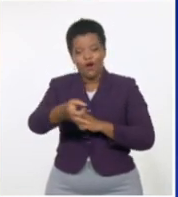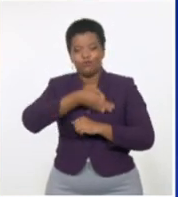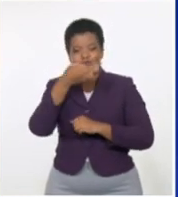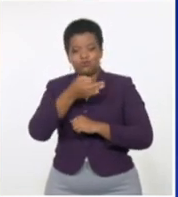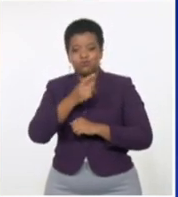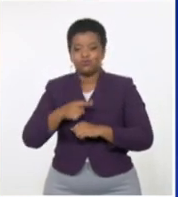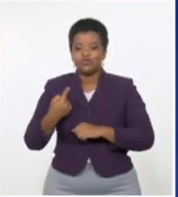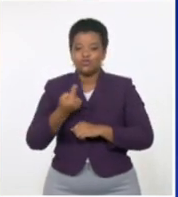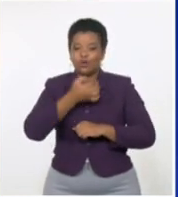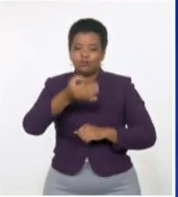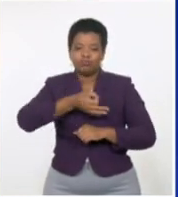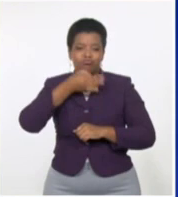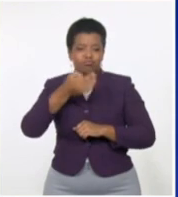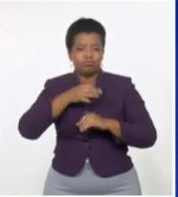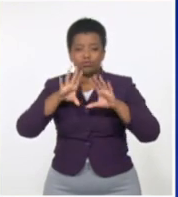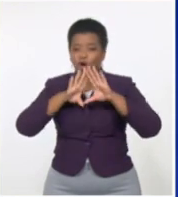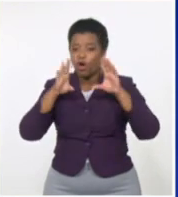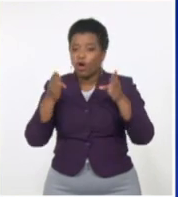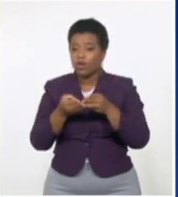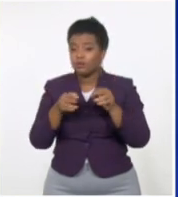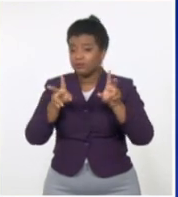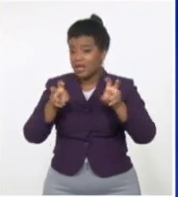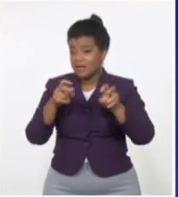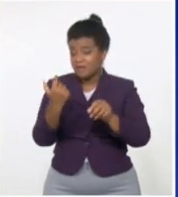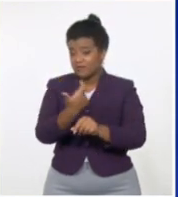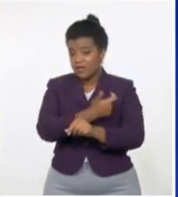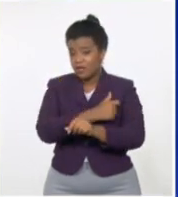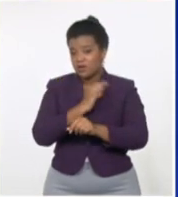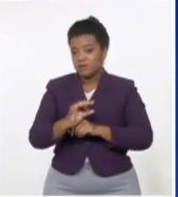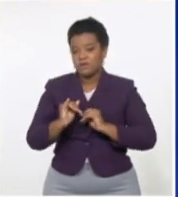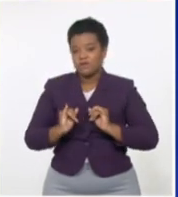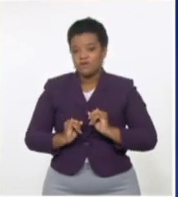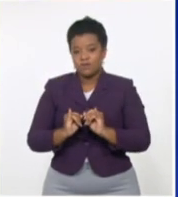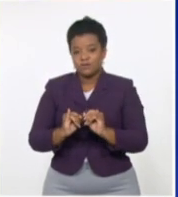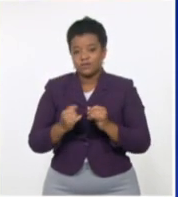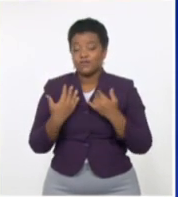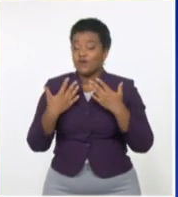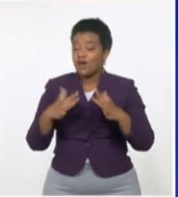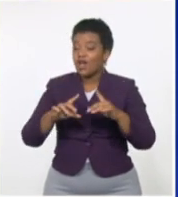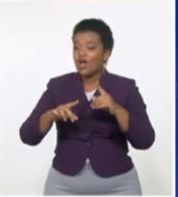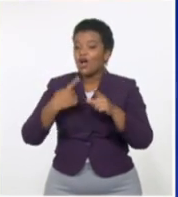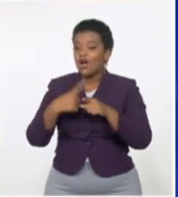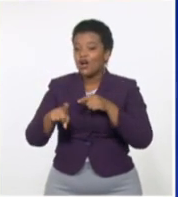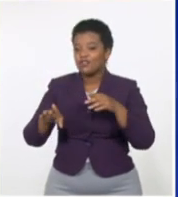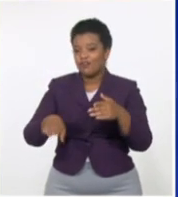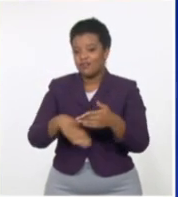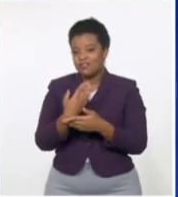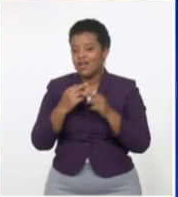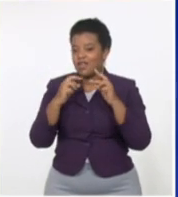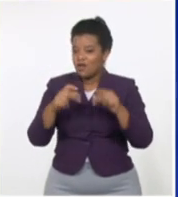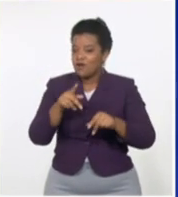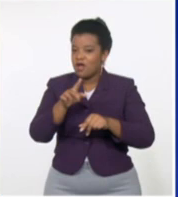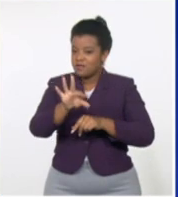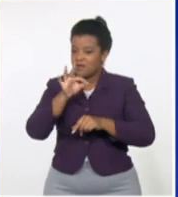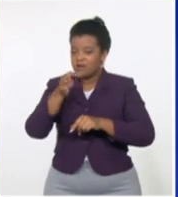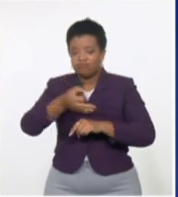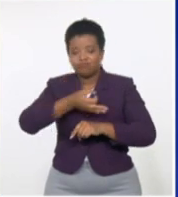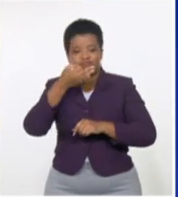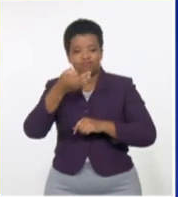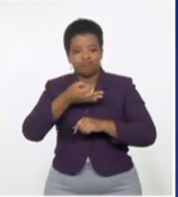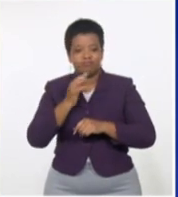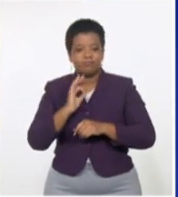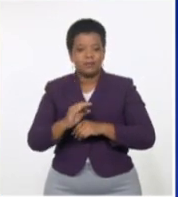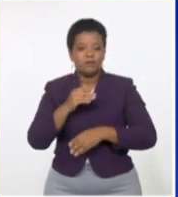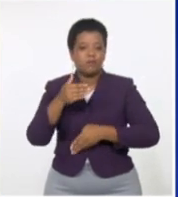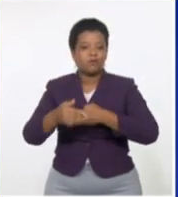nosotros aquí, tenerla aquí con nosotros en el estudio durante esta transmisión. Ojalá la tendremos cuando ya comience todo este proceso en los